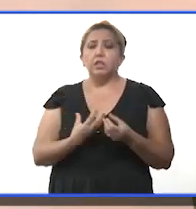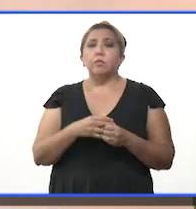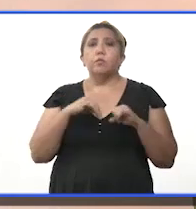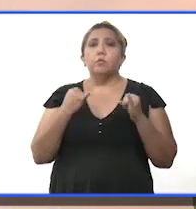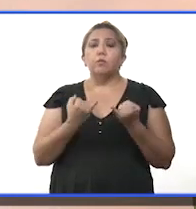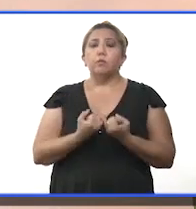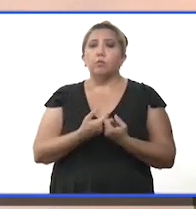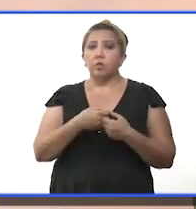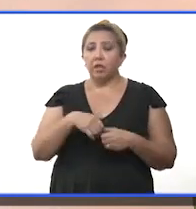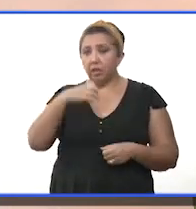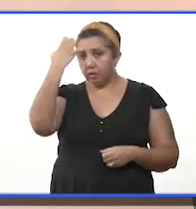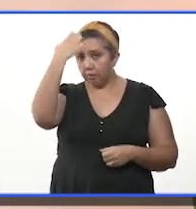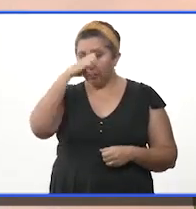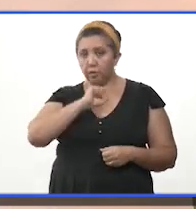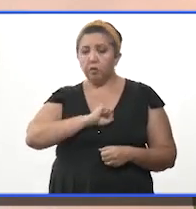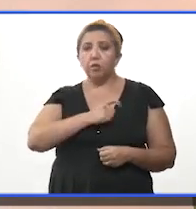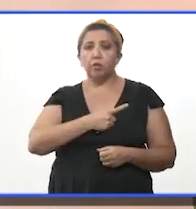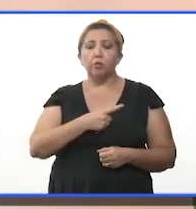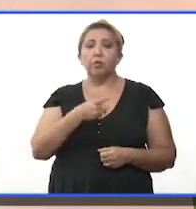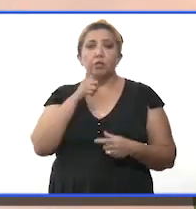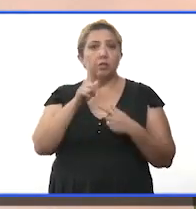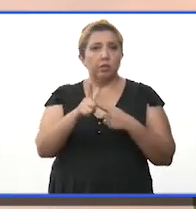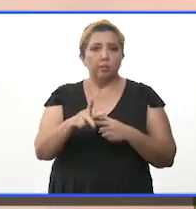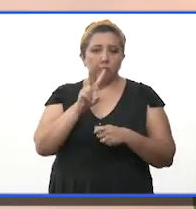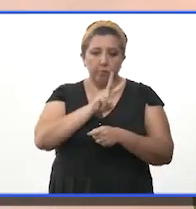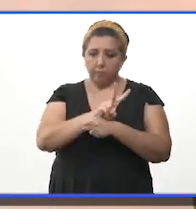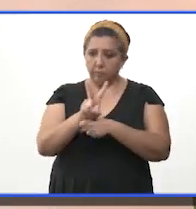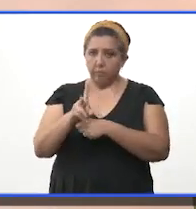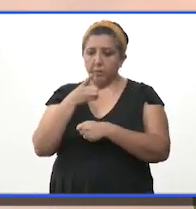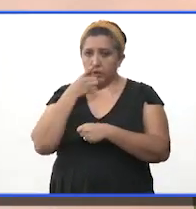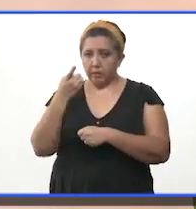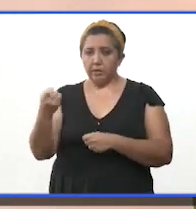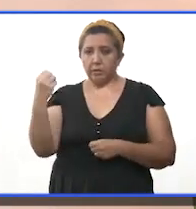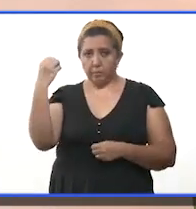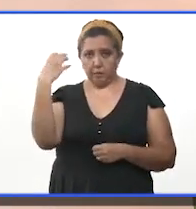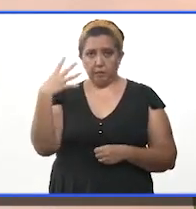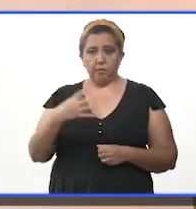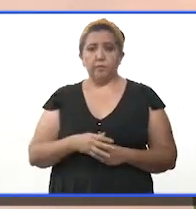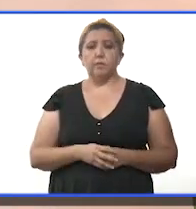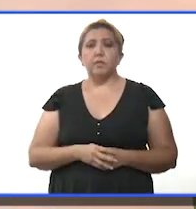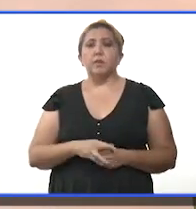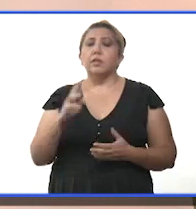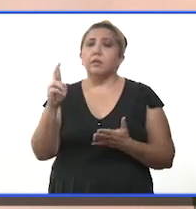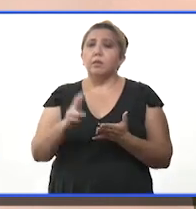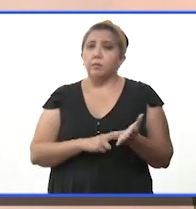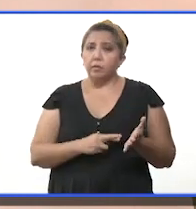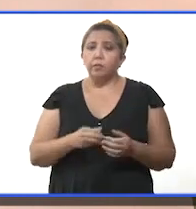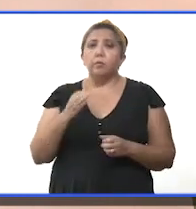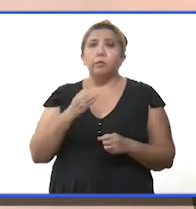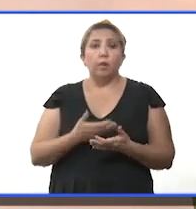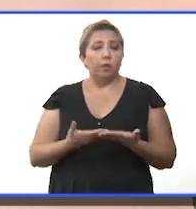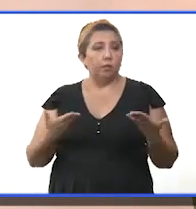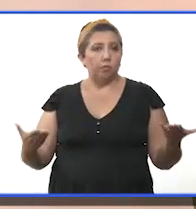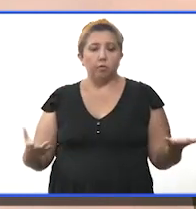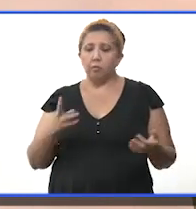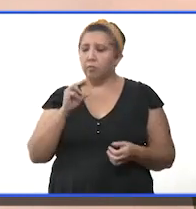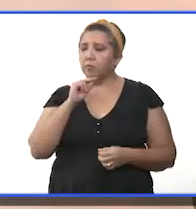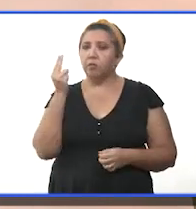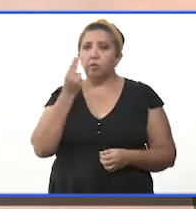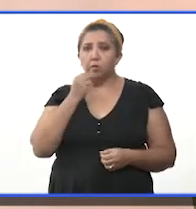con el Comité de Expertos en Salud Pública en permanente monitoreo de los indicadores del semáforo. Y reiteramos, por el momento no son